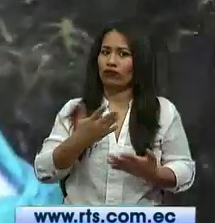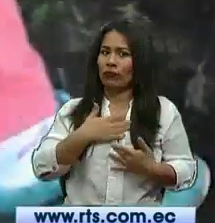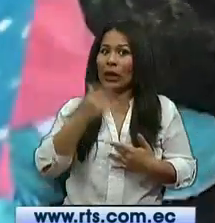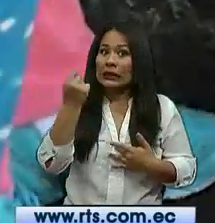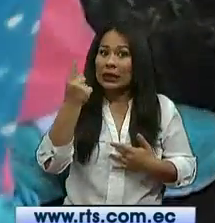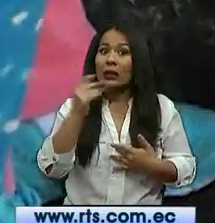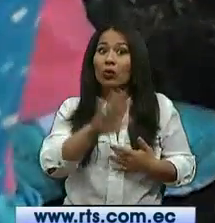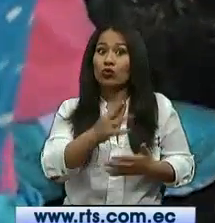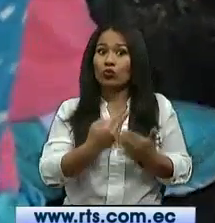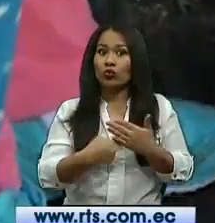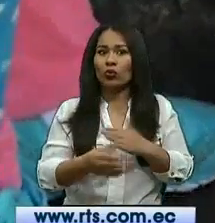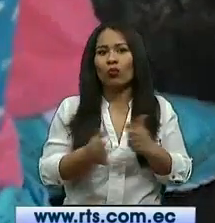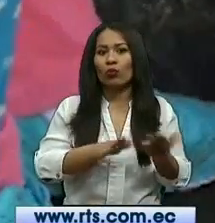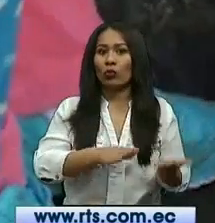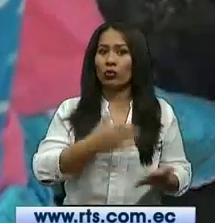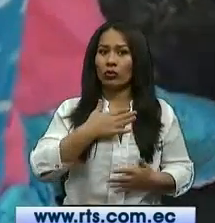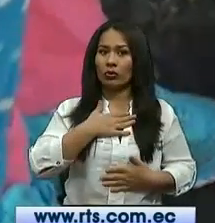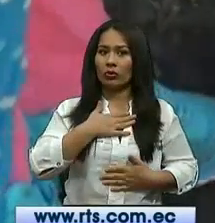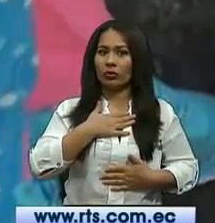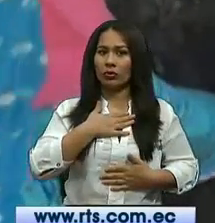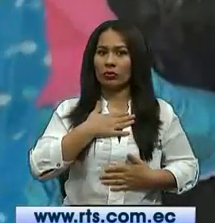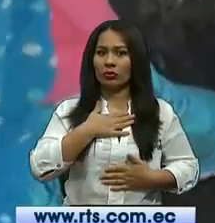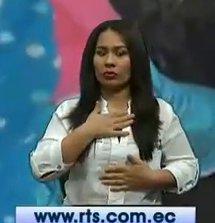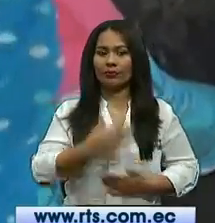su hijo ya no estaba en este mundo.